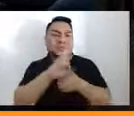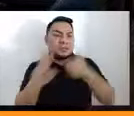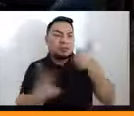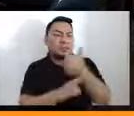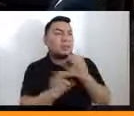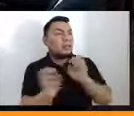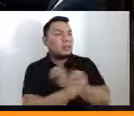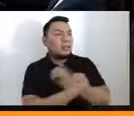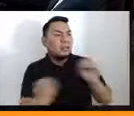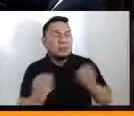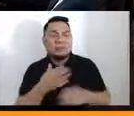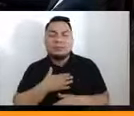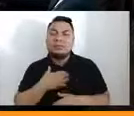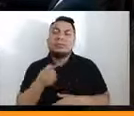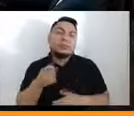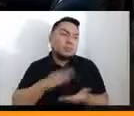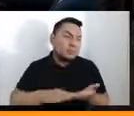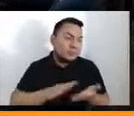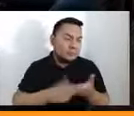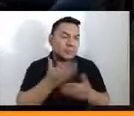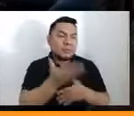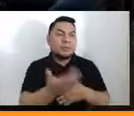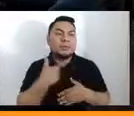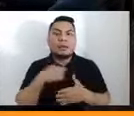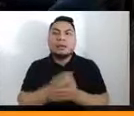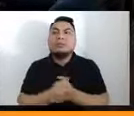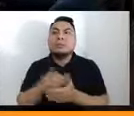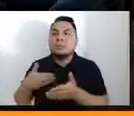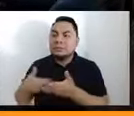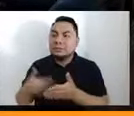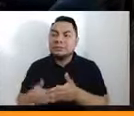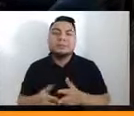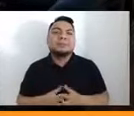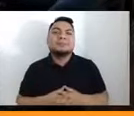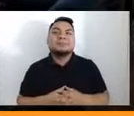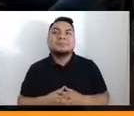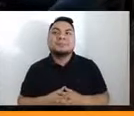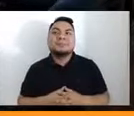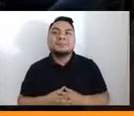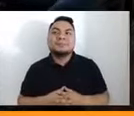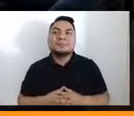regidor en ese momento que me perdonen incluso los los colegas cercanos